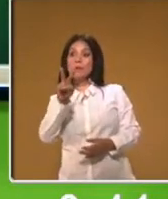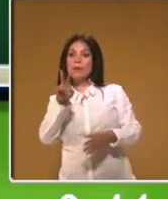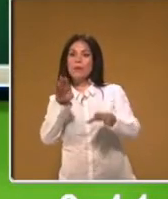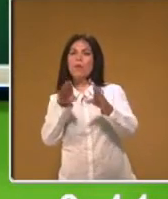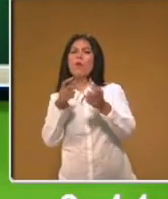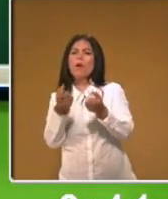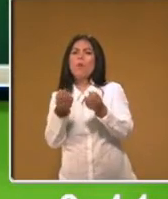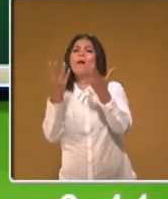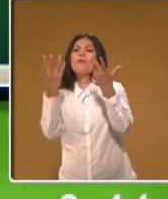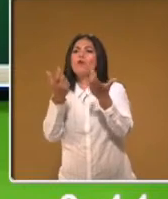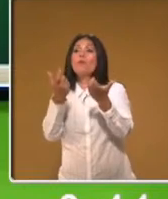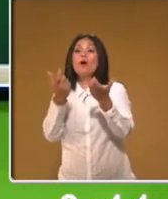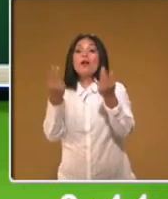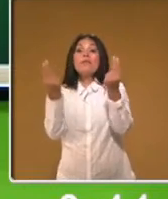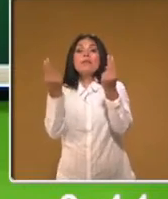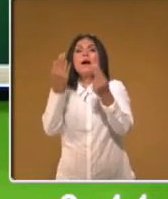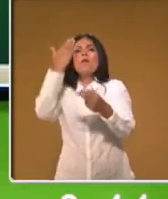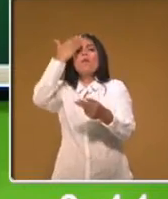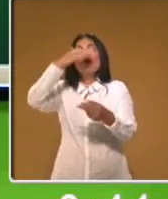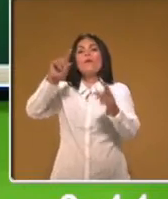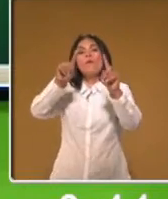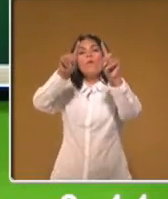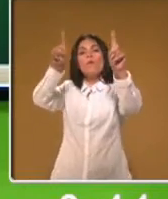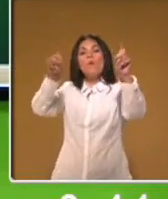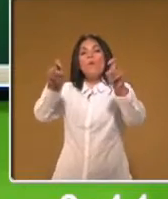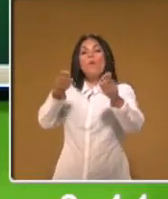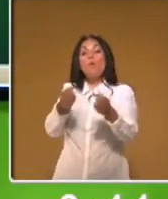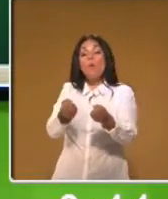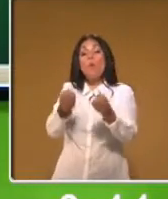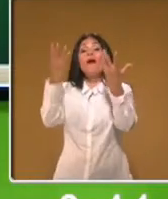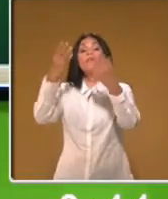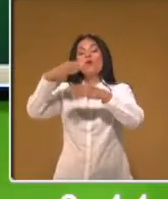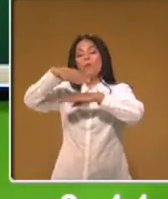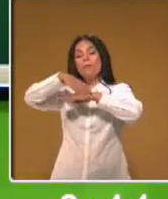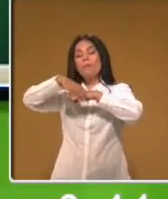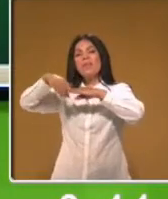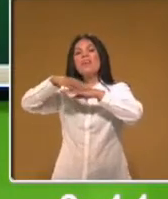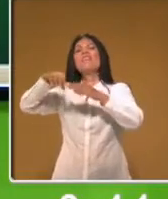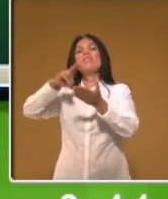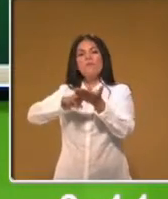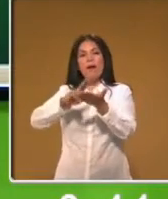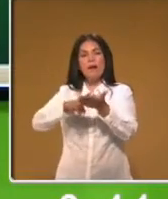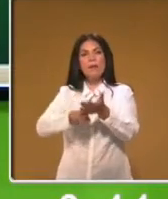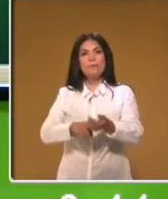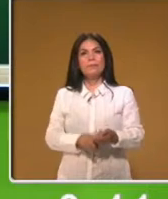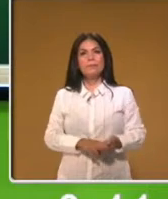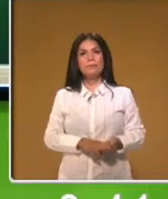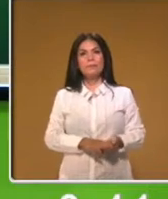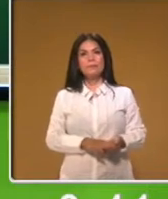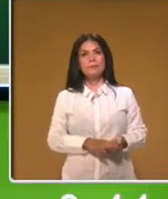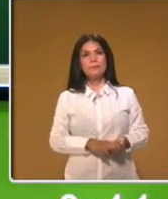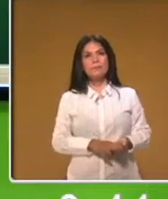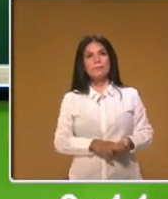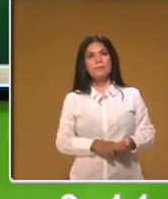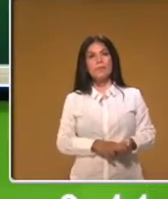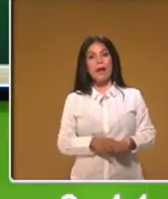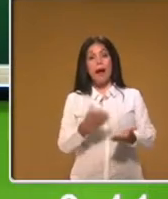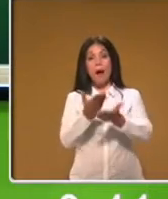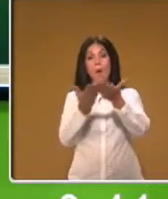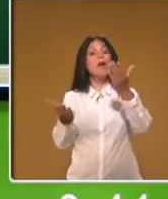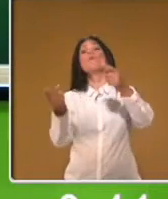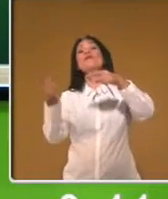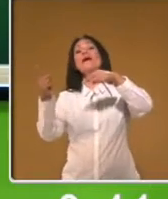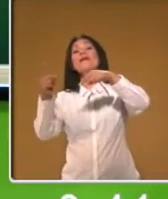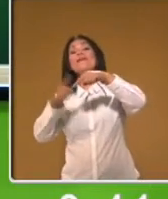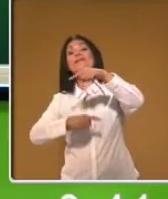feria y le dio esa misma cantidad. ¿Qué voy a hacer? Bueno, puedo usar las Y, pero las voy a quitar. ¿Por qué